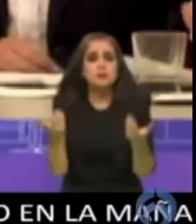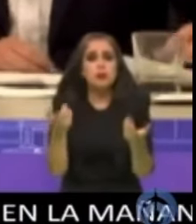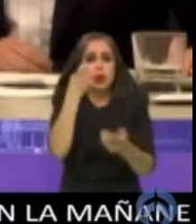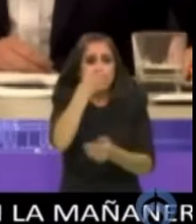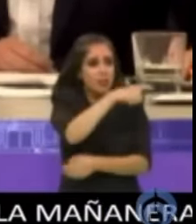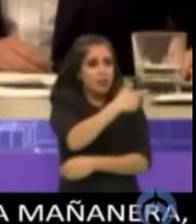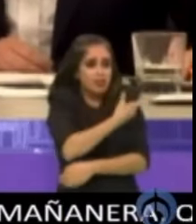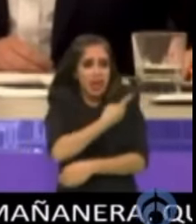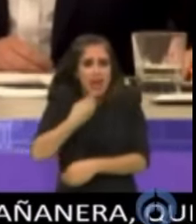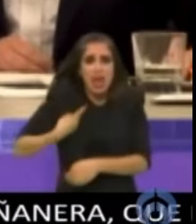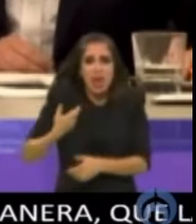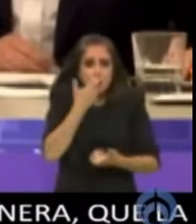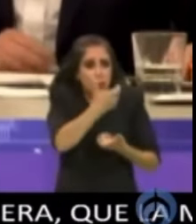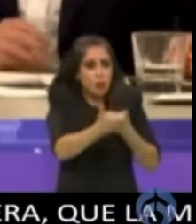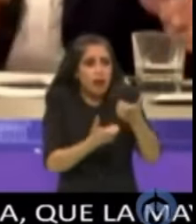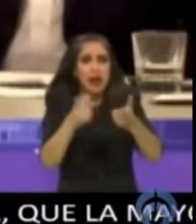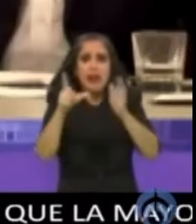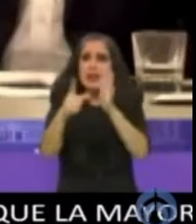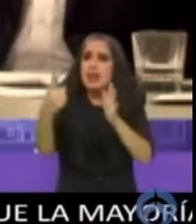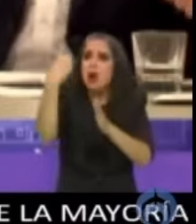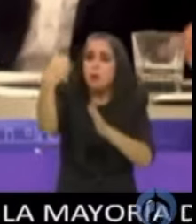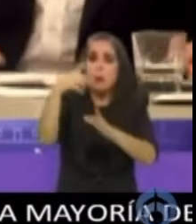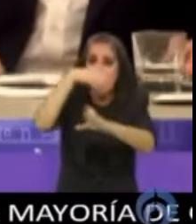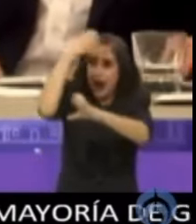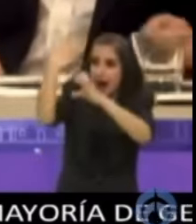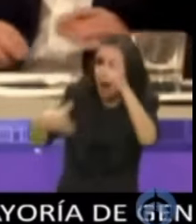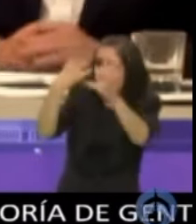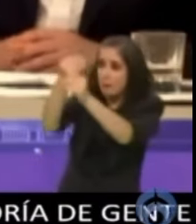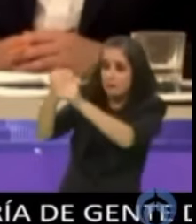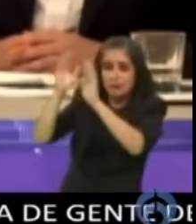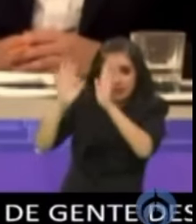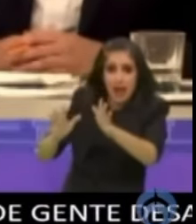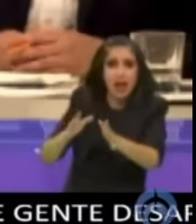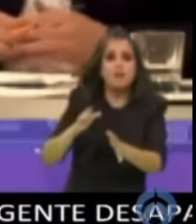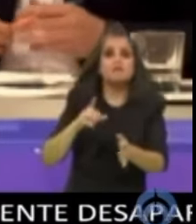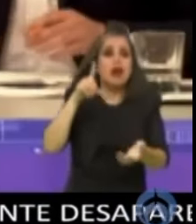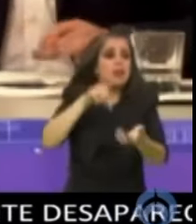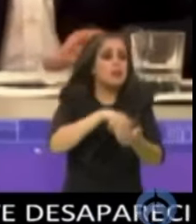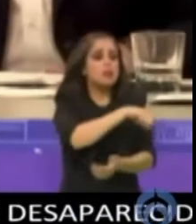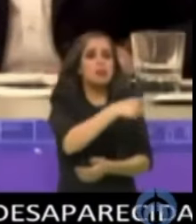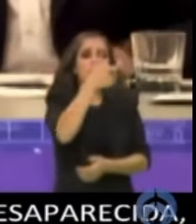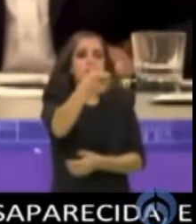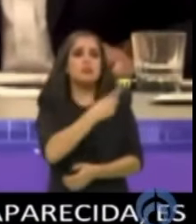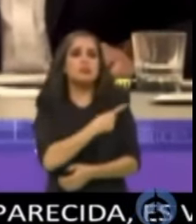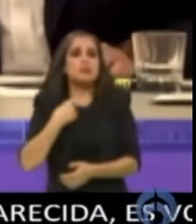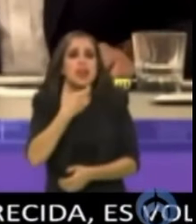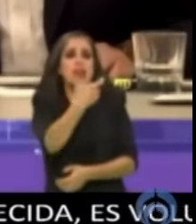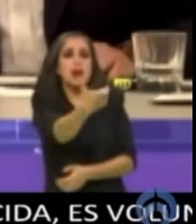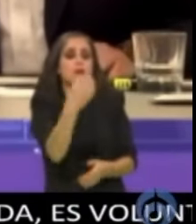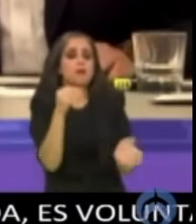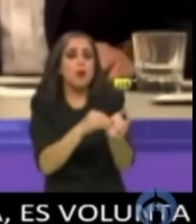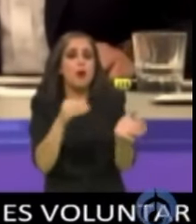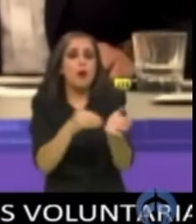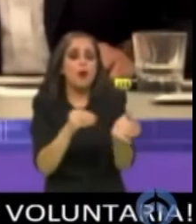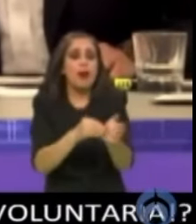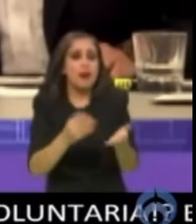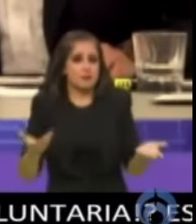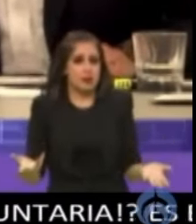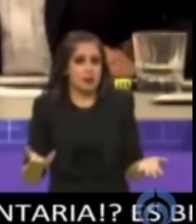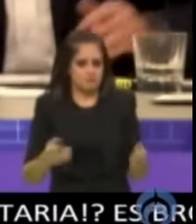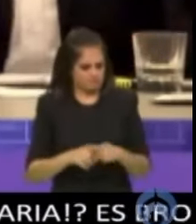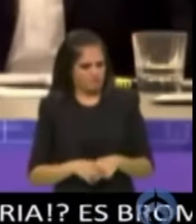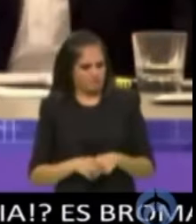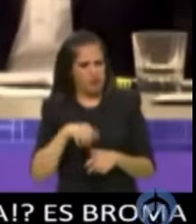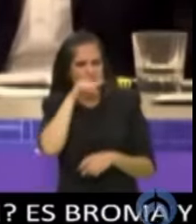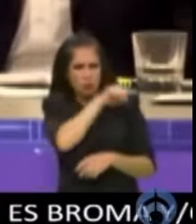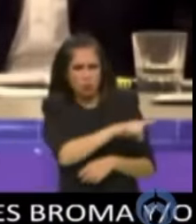decir es, de verdad, ya cambiemos los formatos de los debates. Estos debates,